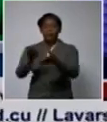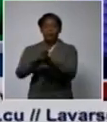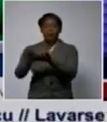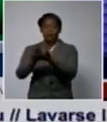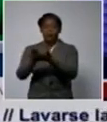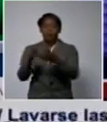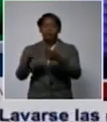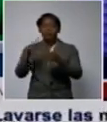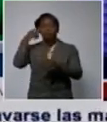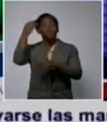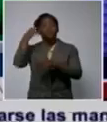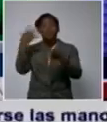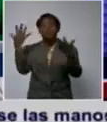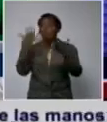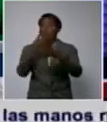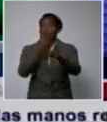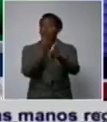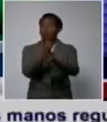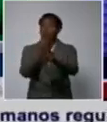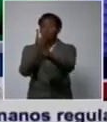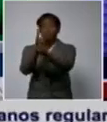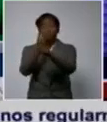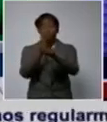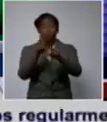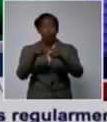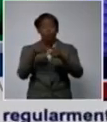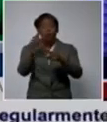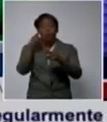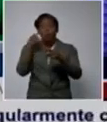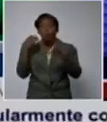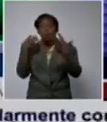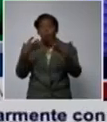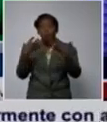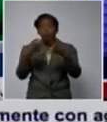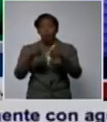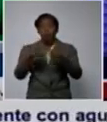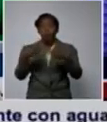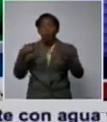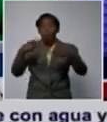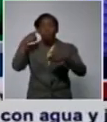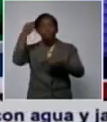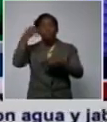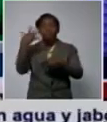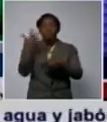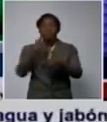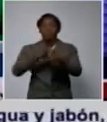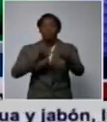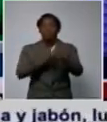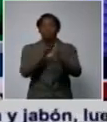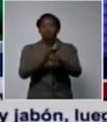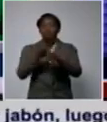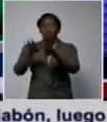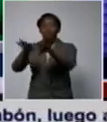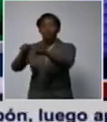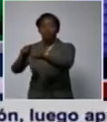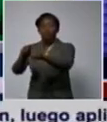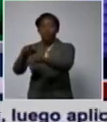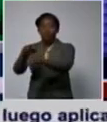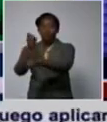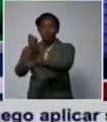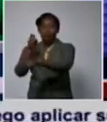el 100% de todas las personas que han estado en contacto con uno de los casos confirmados. Porque si estamos diciendo